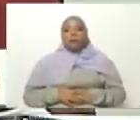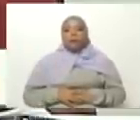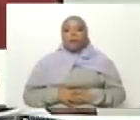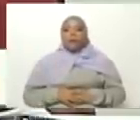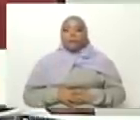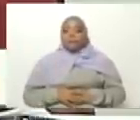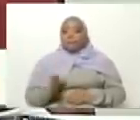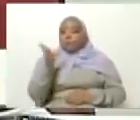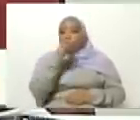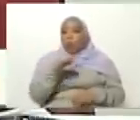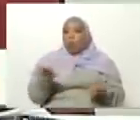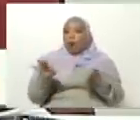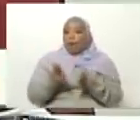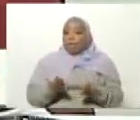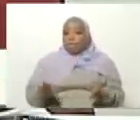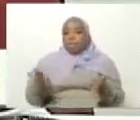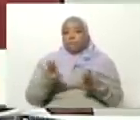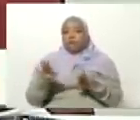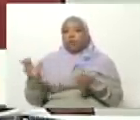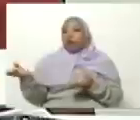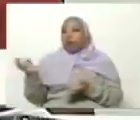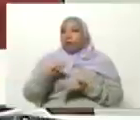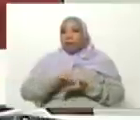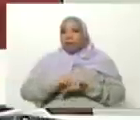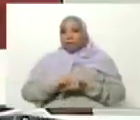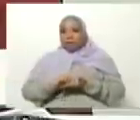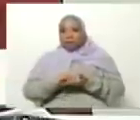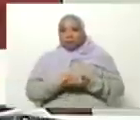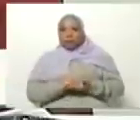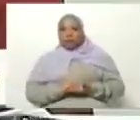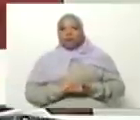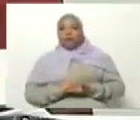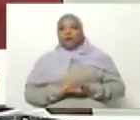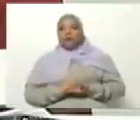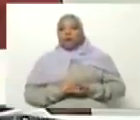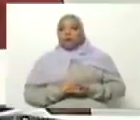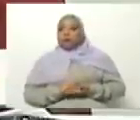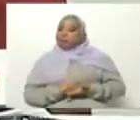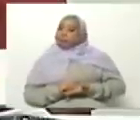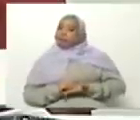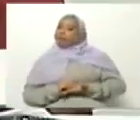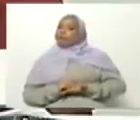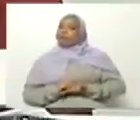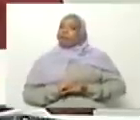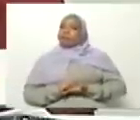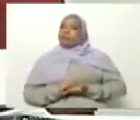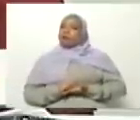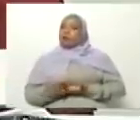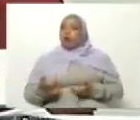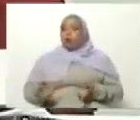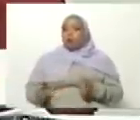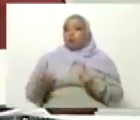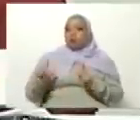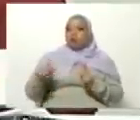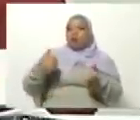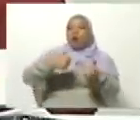No hay forma de volver a eso. Que aquí vaya a permitirse eliminar las cactahuellas,